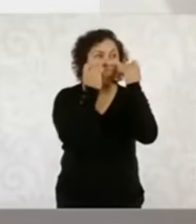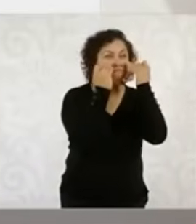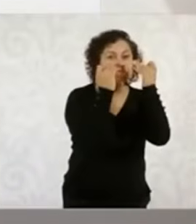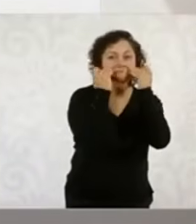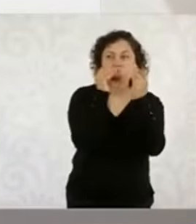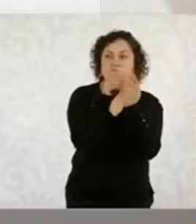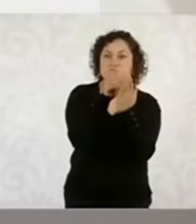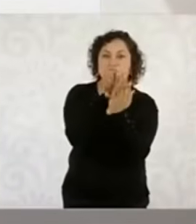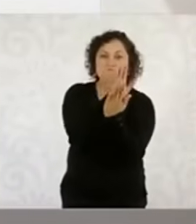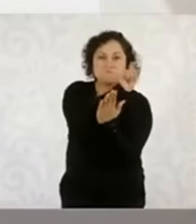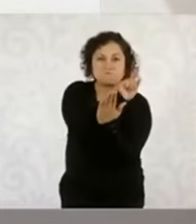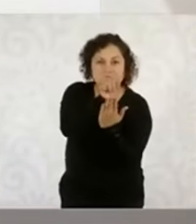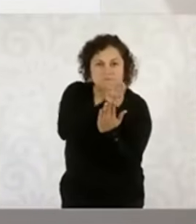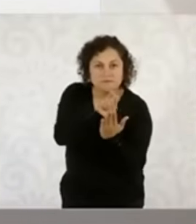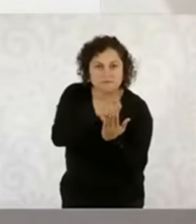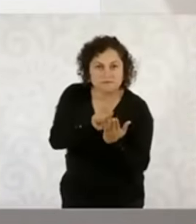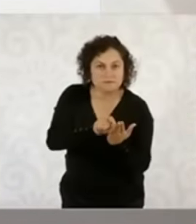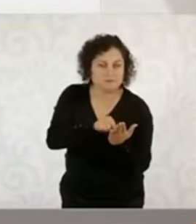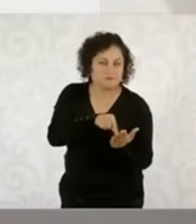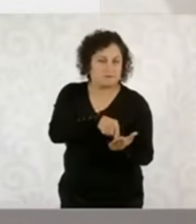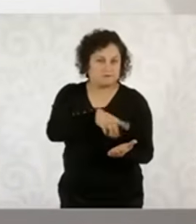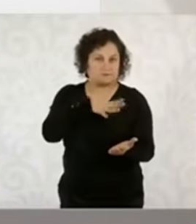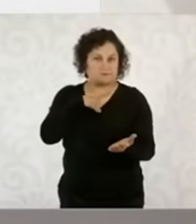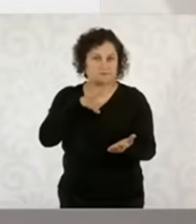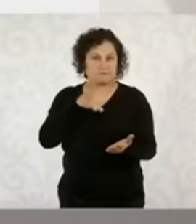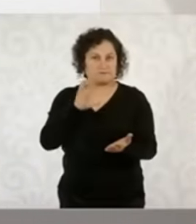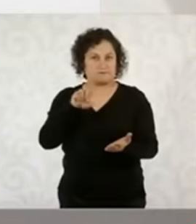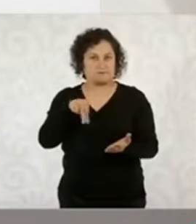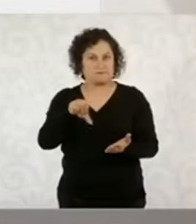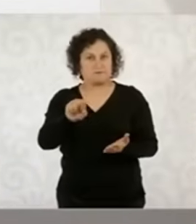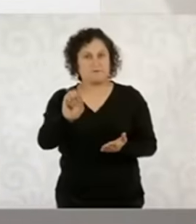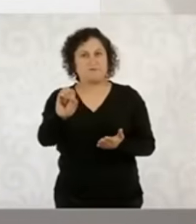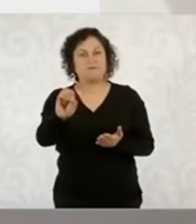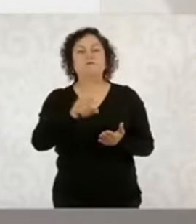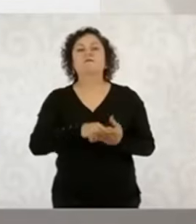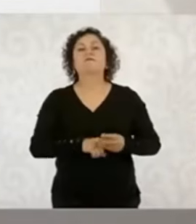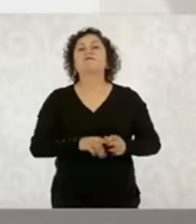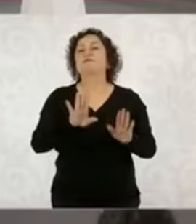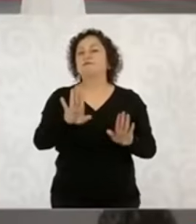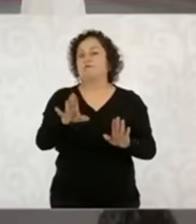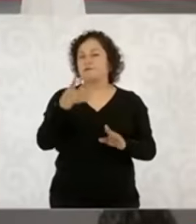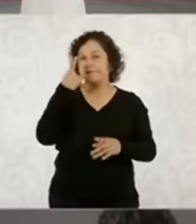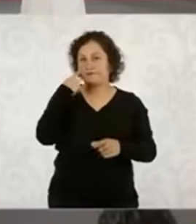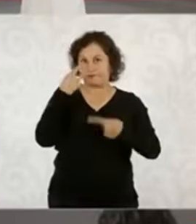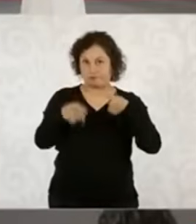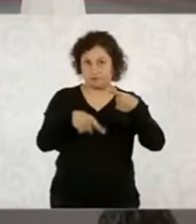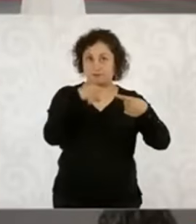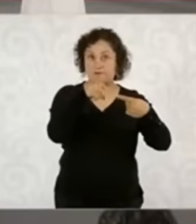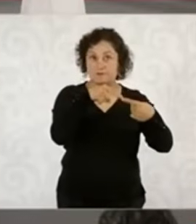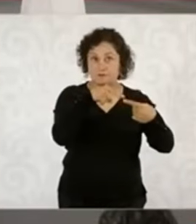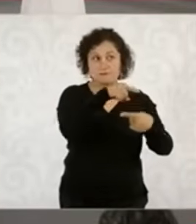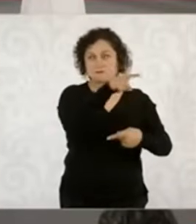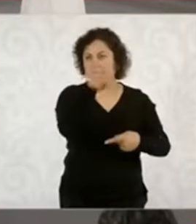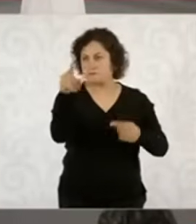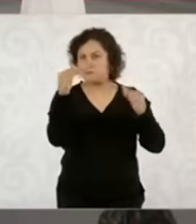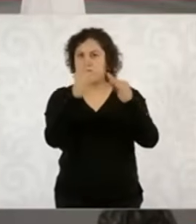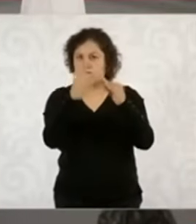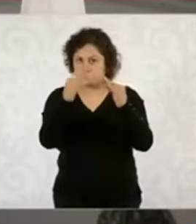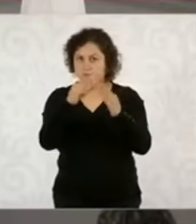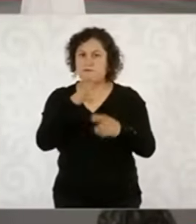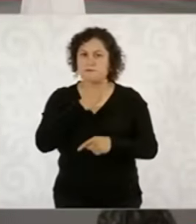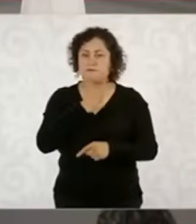ya vamos teniendo. Por ejemplo, las viviendas habitadas que están de manera